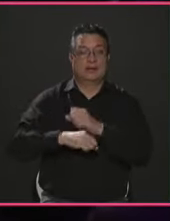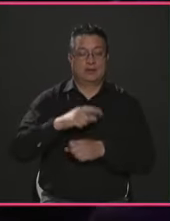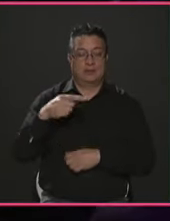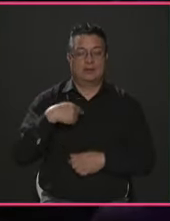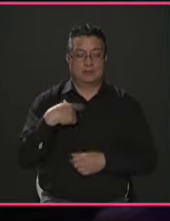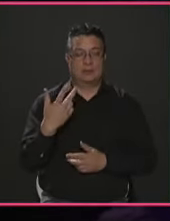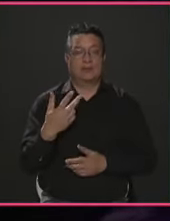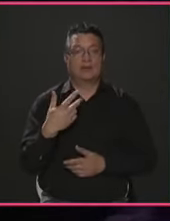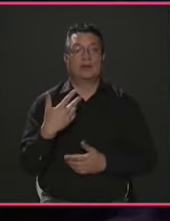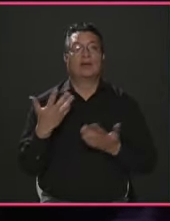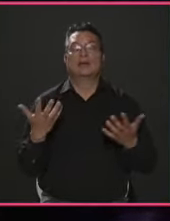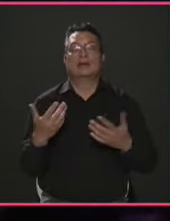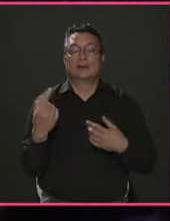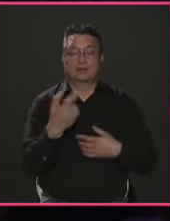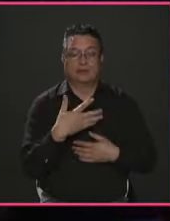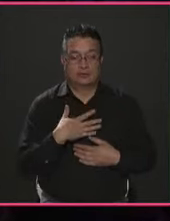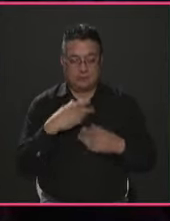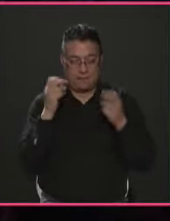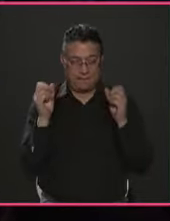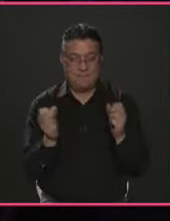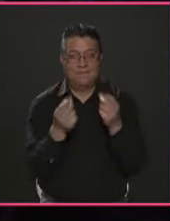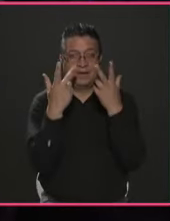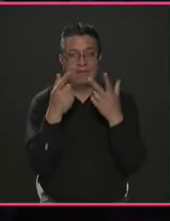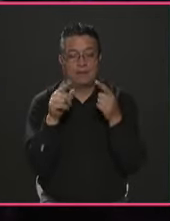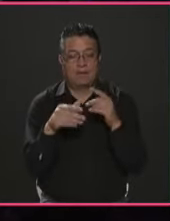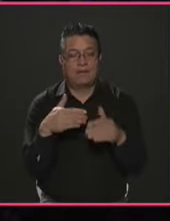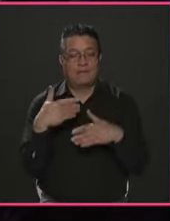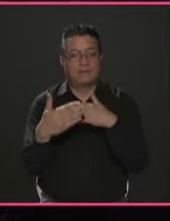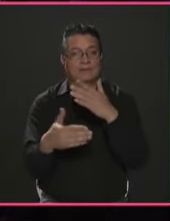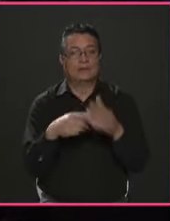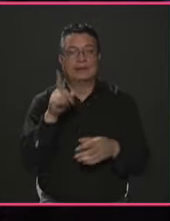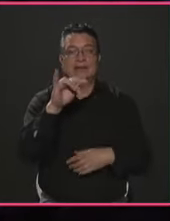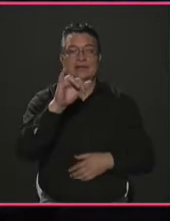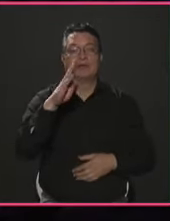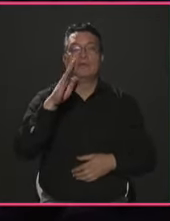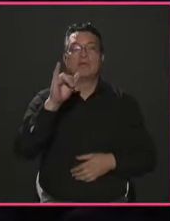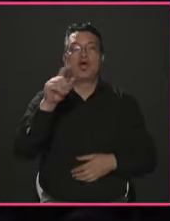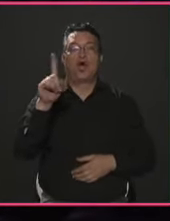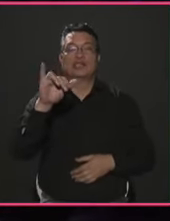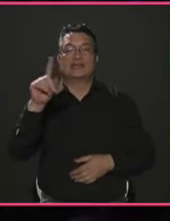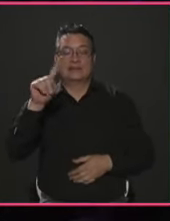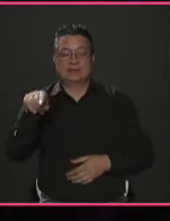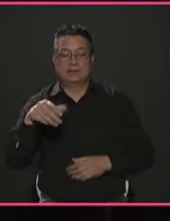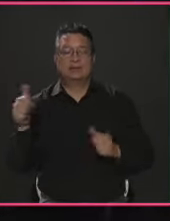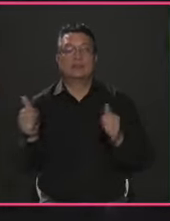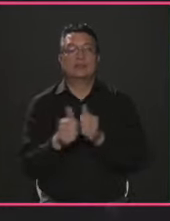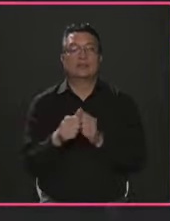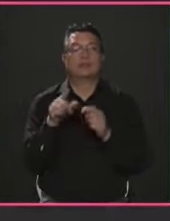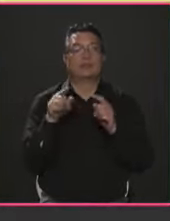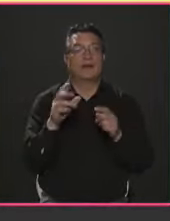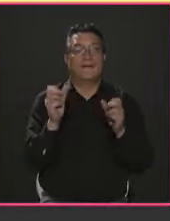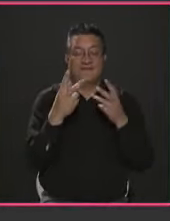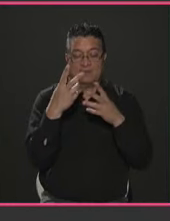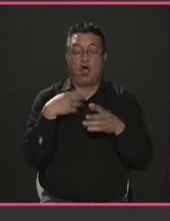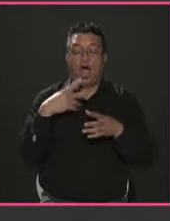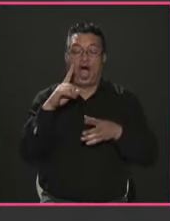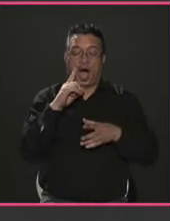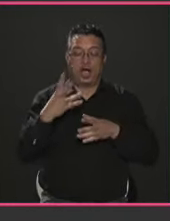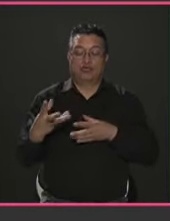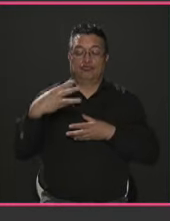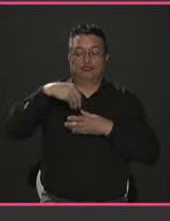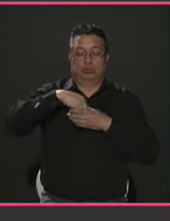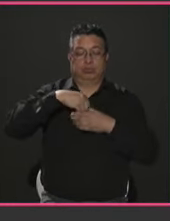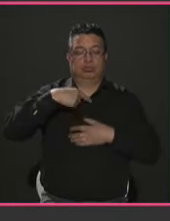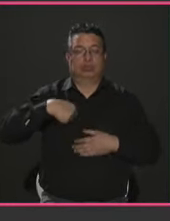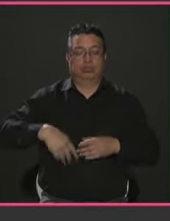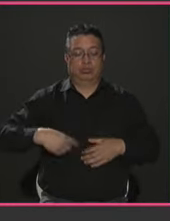viv somos seres vivientes que estamos viviendo con los simbiosis tenemos estos seres vivientes dentro de nosotros en